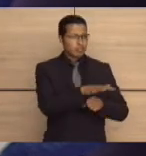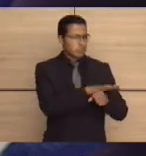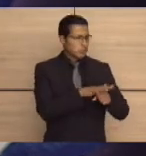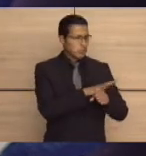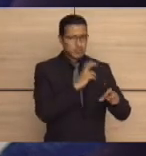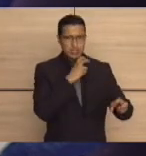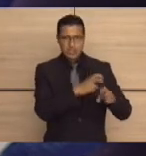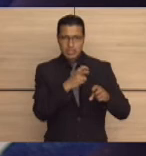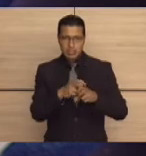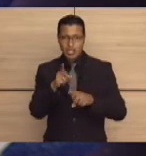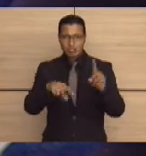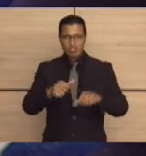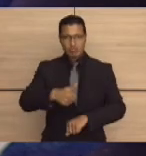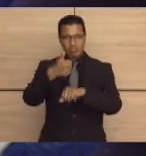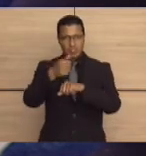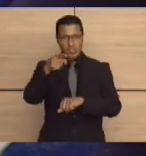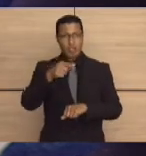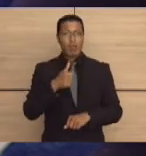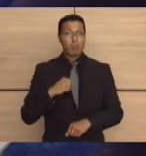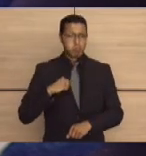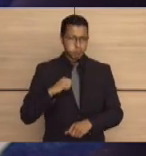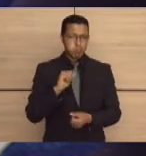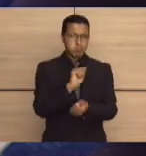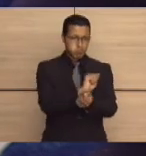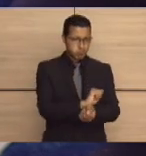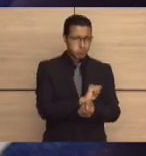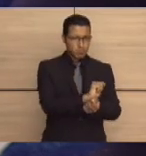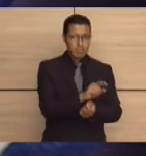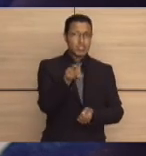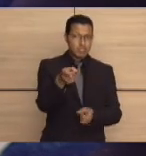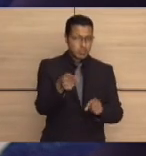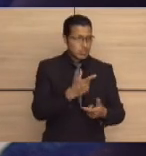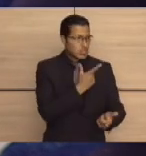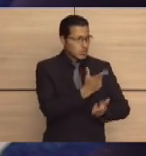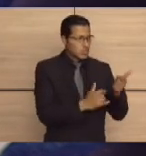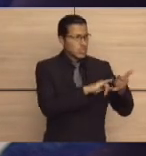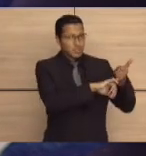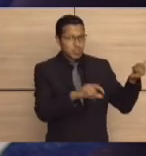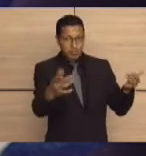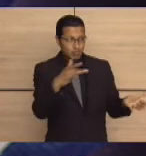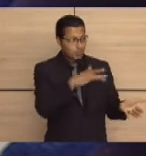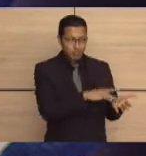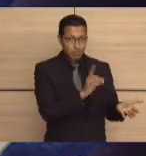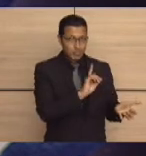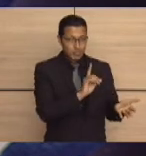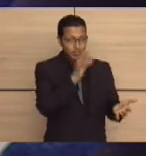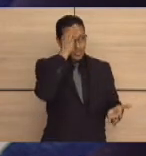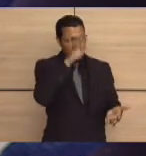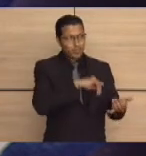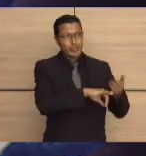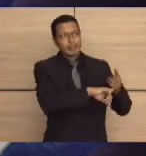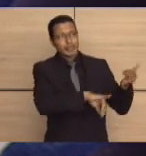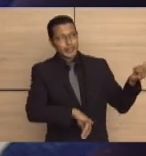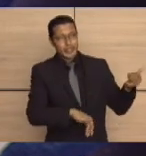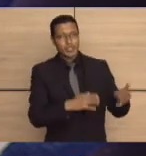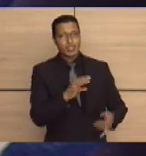señores dueños de esclavos estaban participando en la lucha por la independencia y si no participaban tal vez la independencia no triunfaría